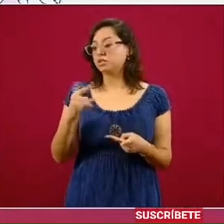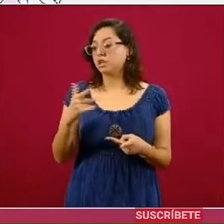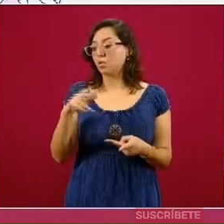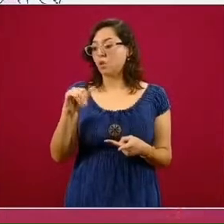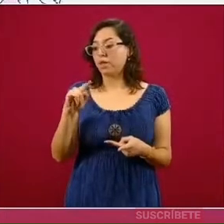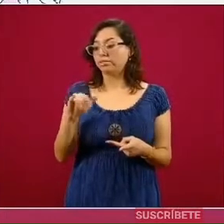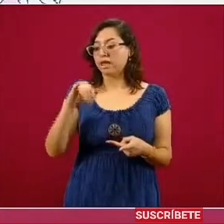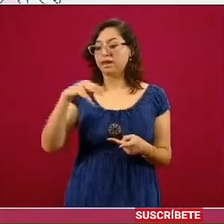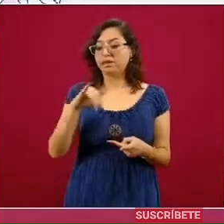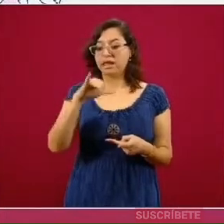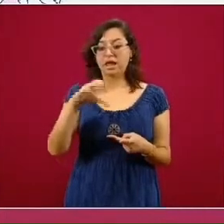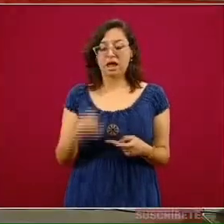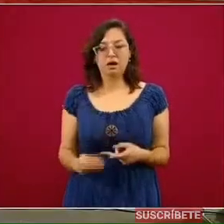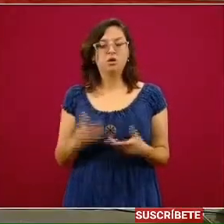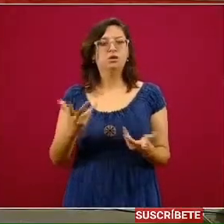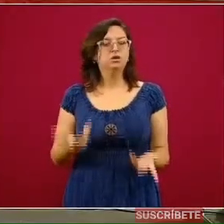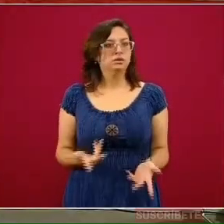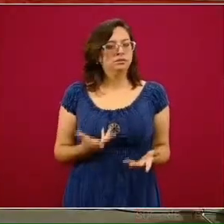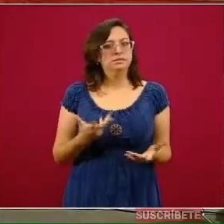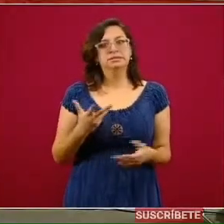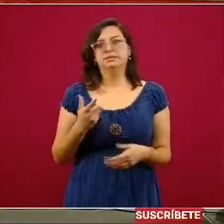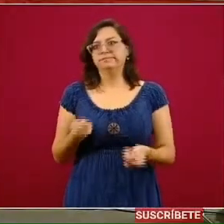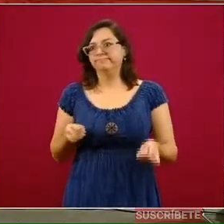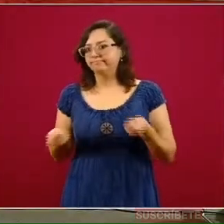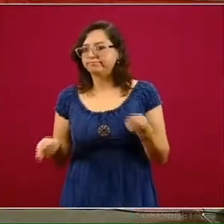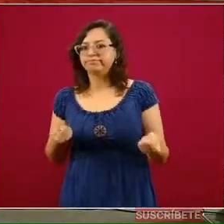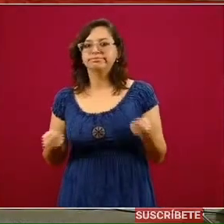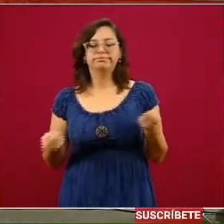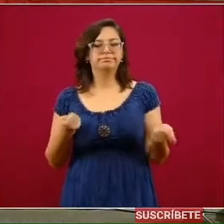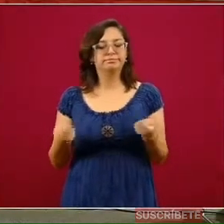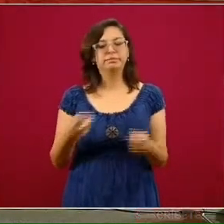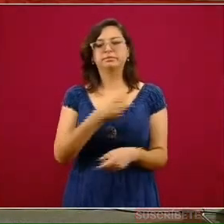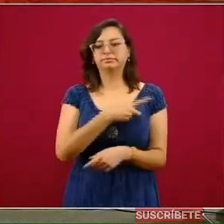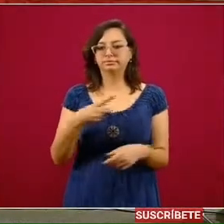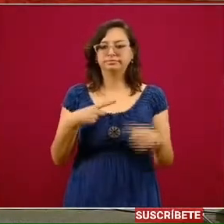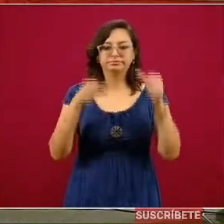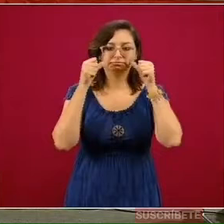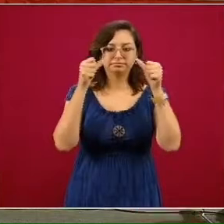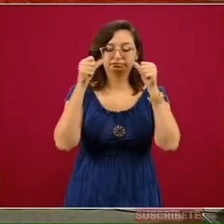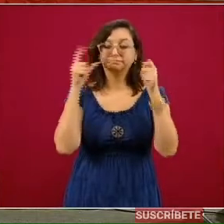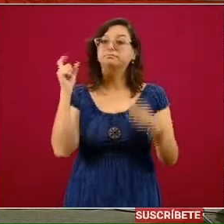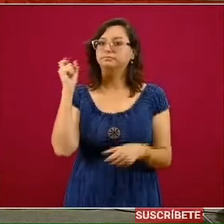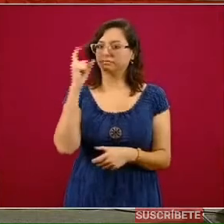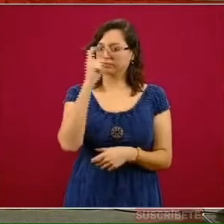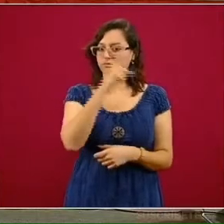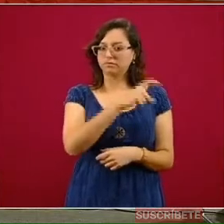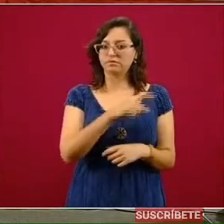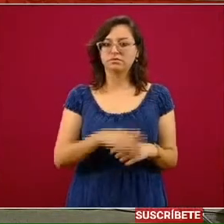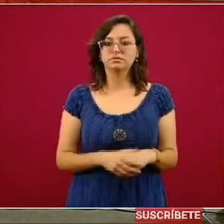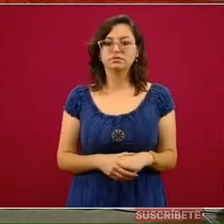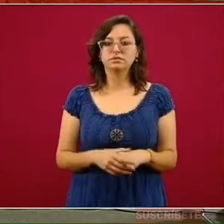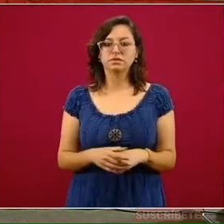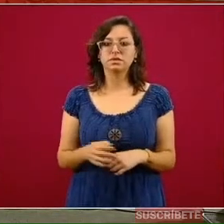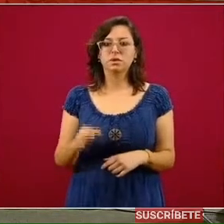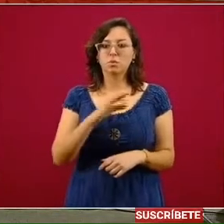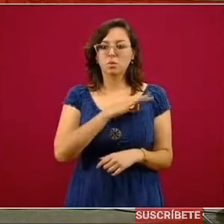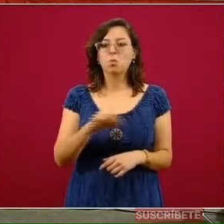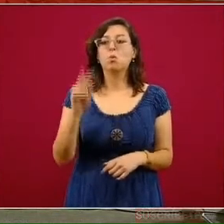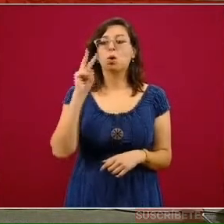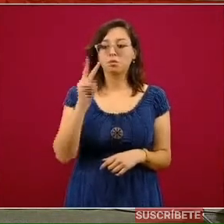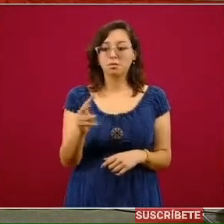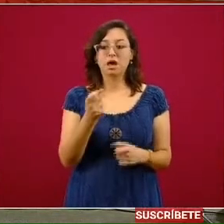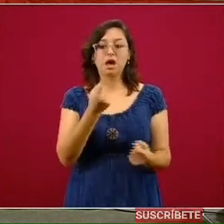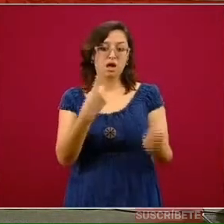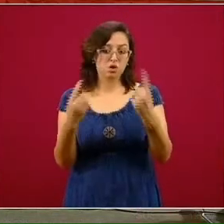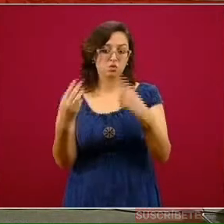redistribuyan las poblaciones de acuerdo a la necesidad. Veamos la siguiente. Bueno, aquí hay municipios de La Esperanza, municipios